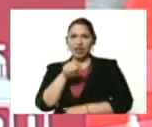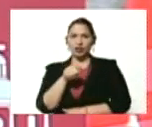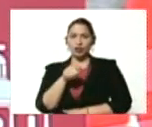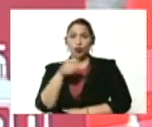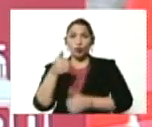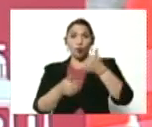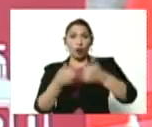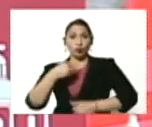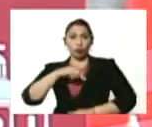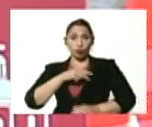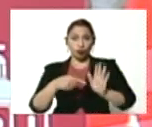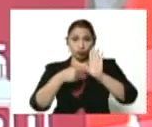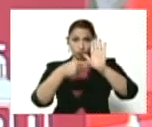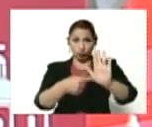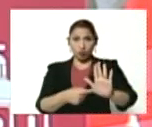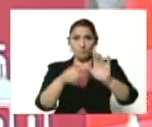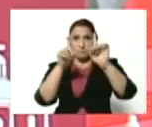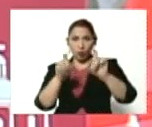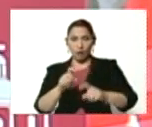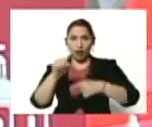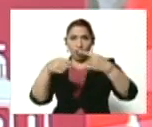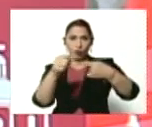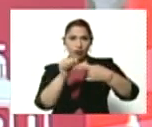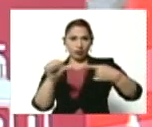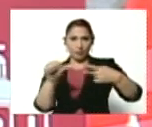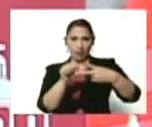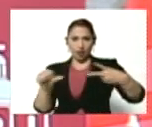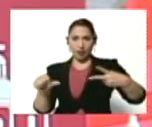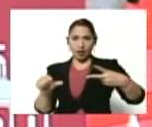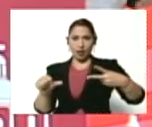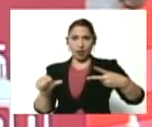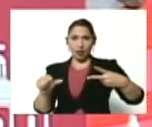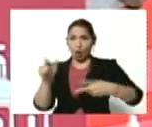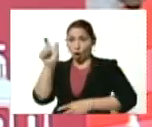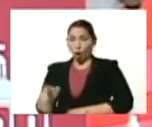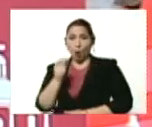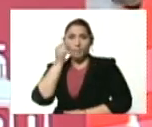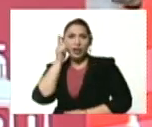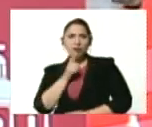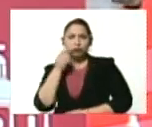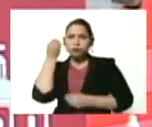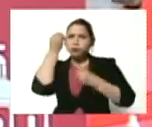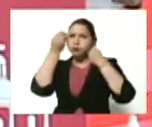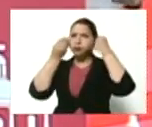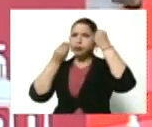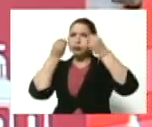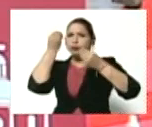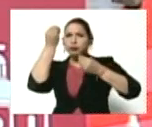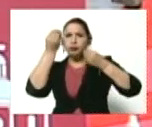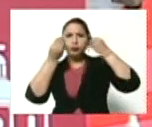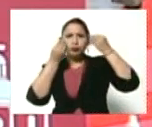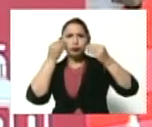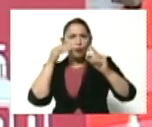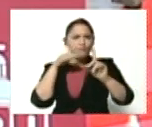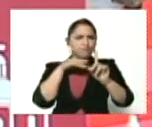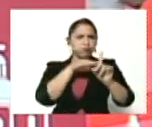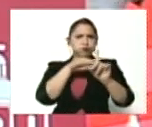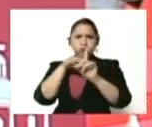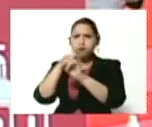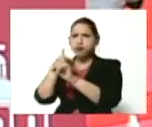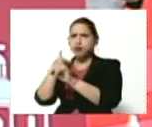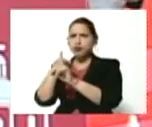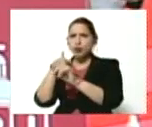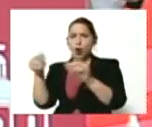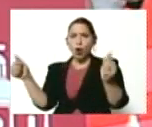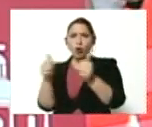cual vamos a mostrar pruebas la semana que viene, el señor Leopoldo López planificó un ataque con